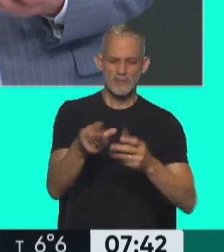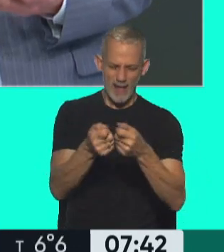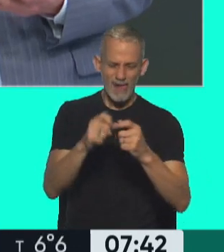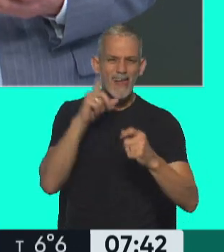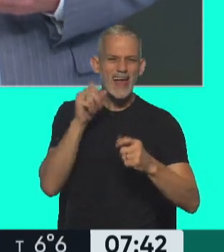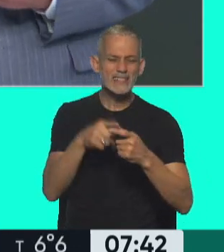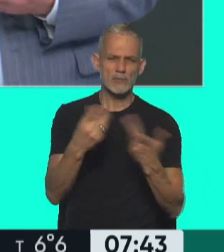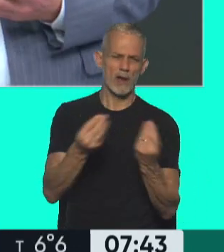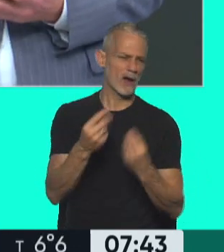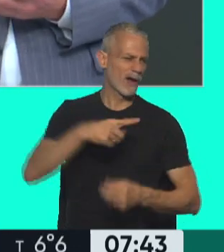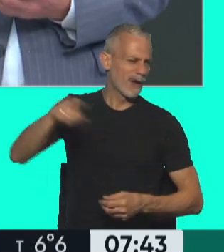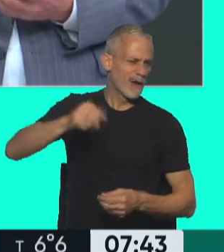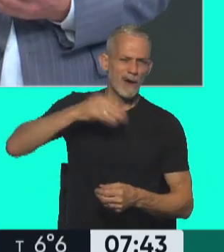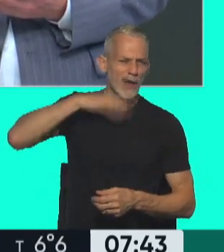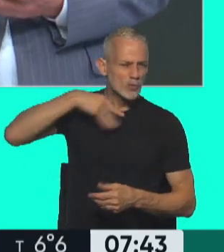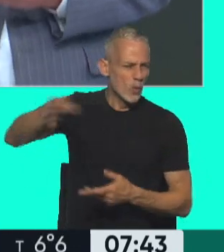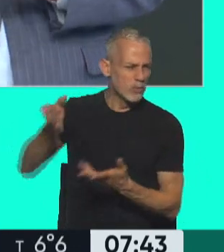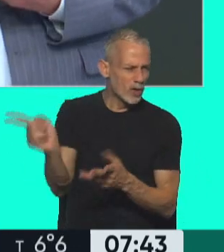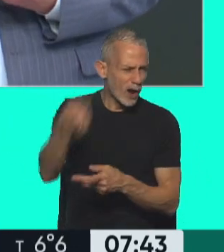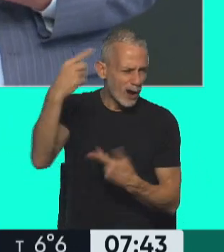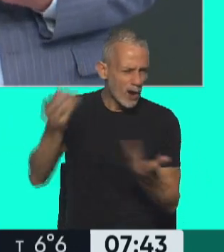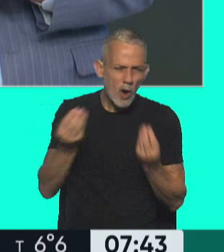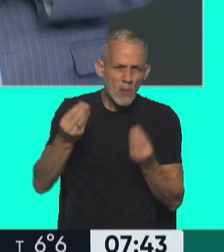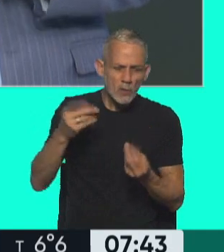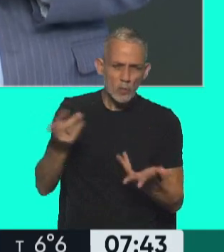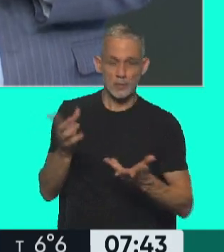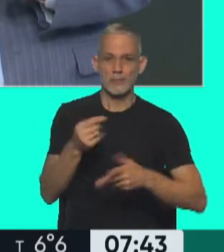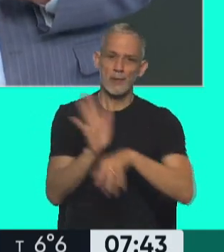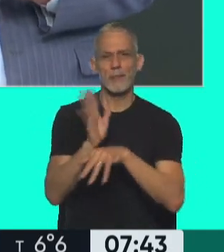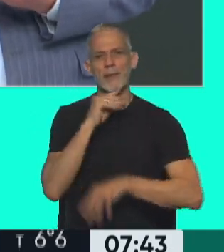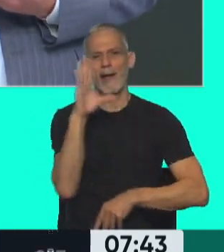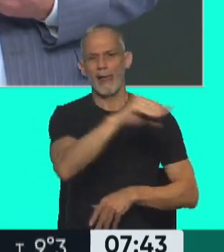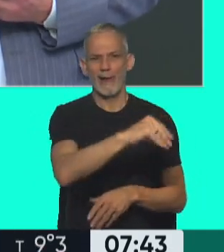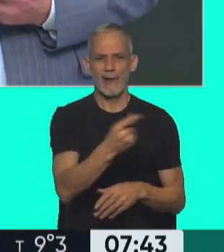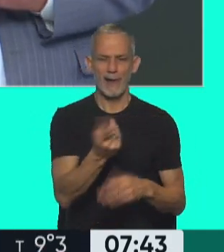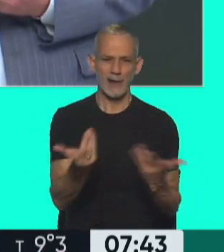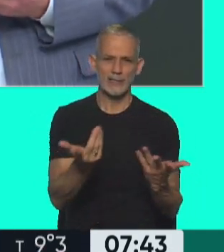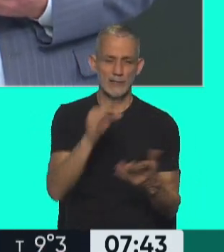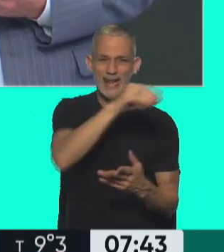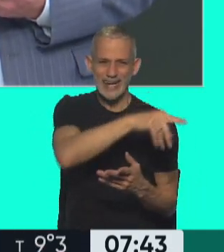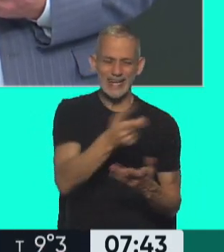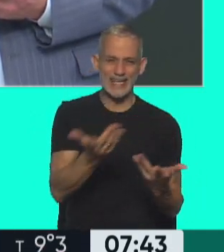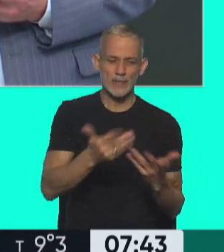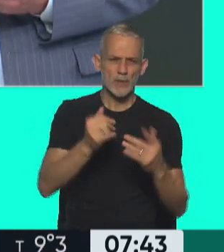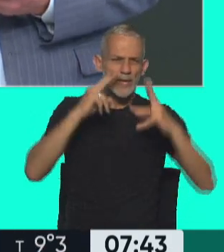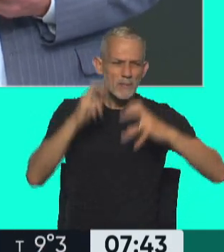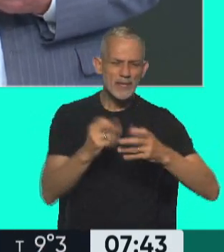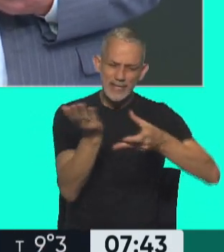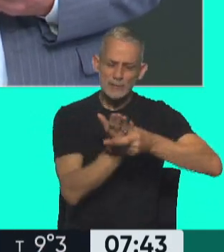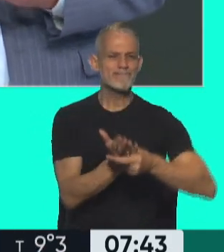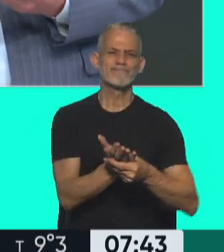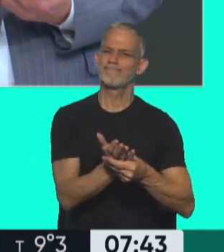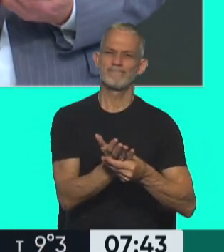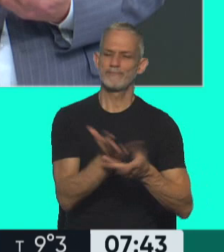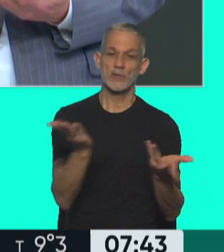este tarado? Es un reproche. Y en rigor, los que están sobre el expediente consideran